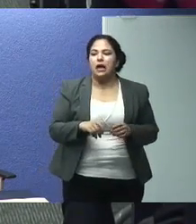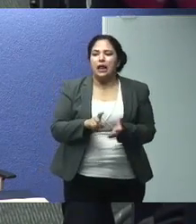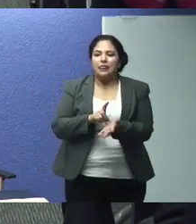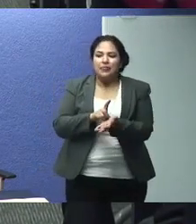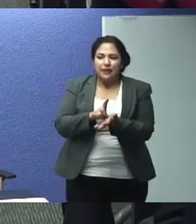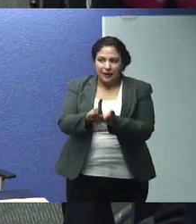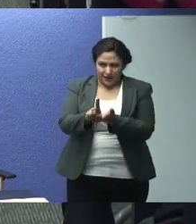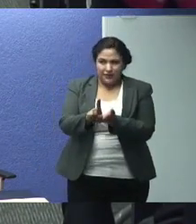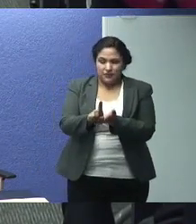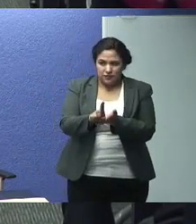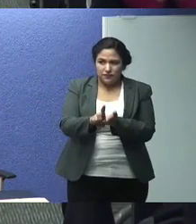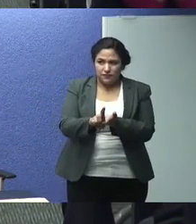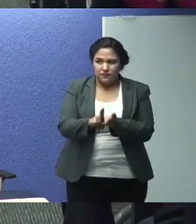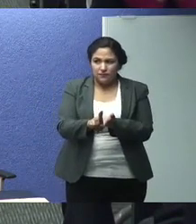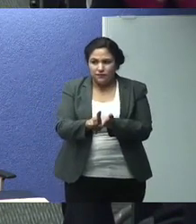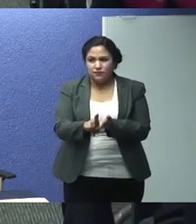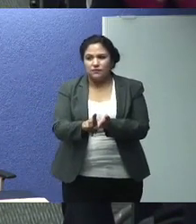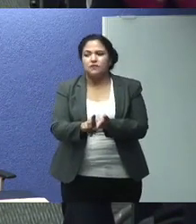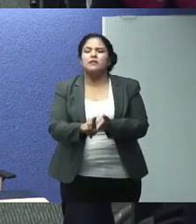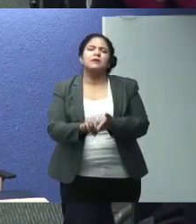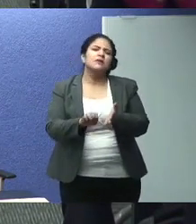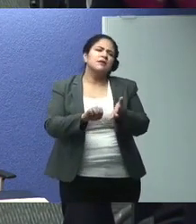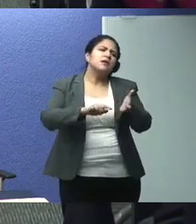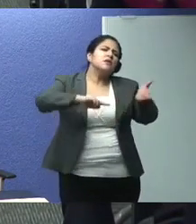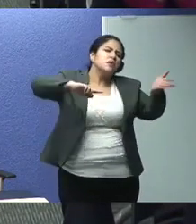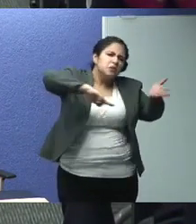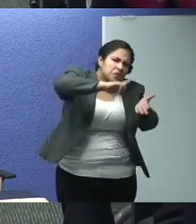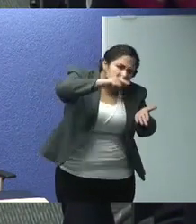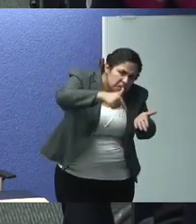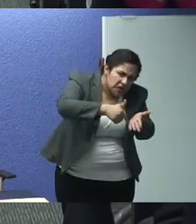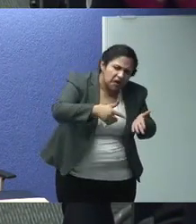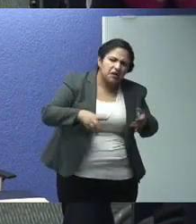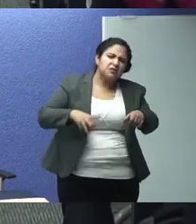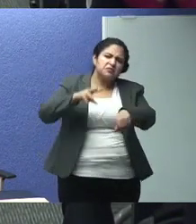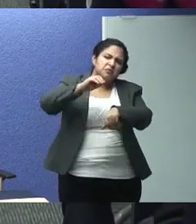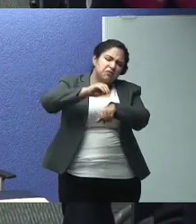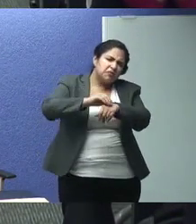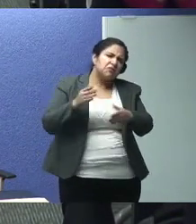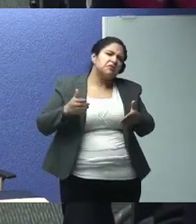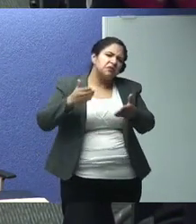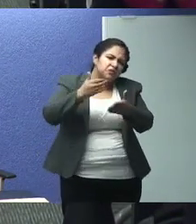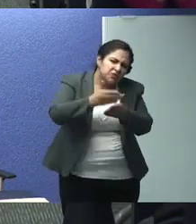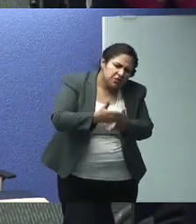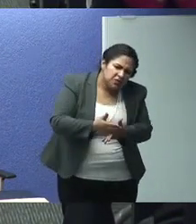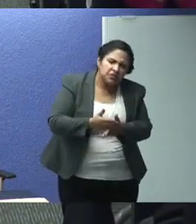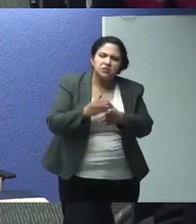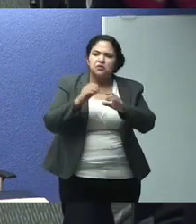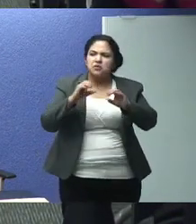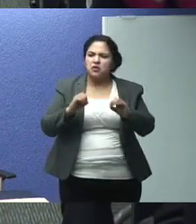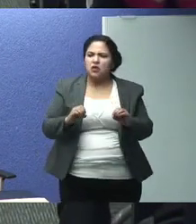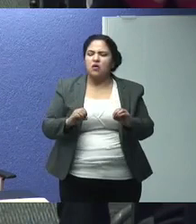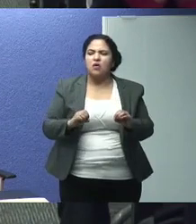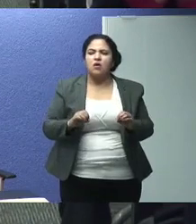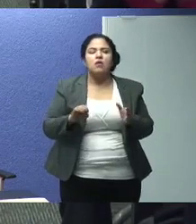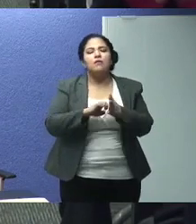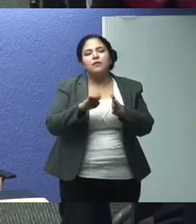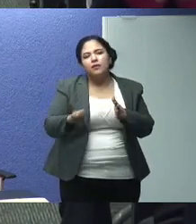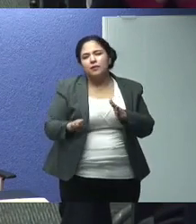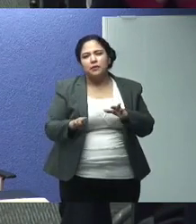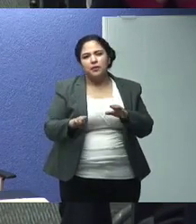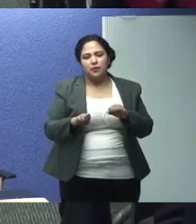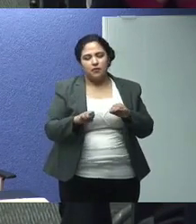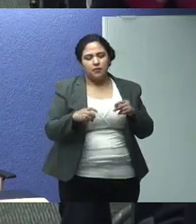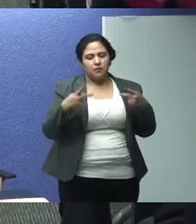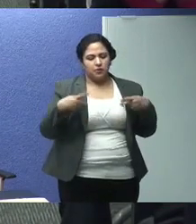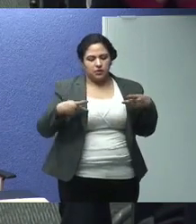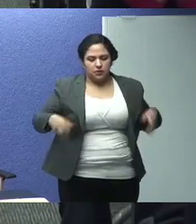se mencionan los entornos accesibles, los cambios, y la gente lo que piensa es en la rampa únicamente, pero se requieren un montón